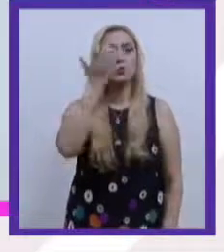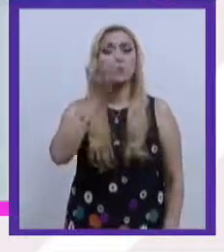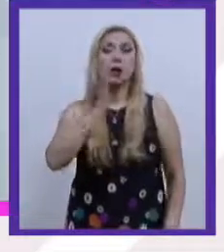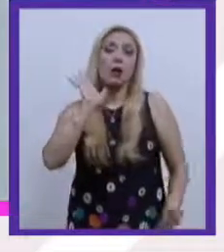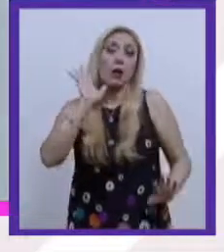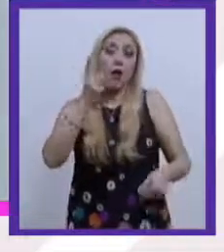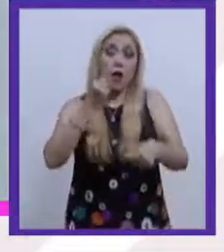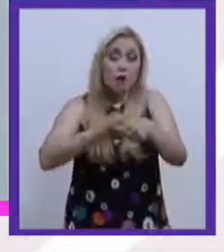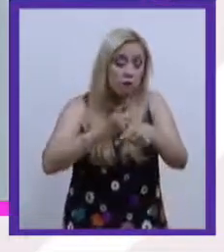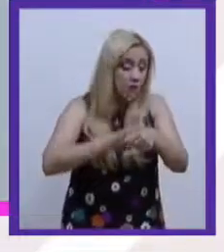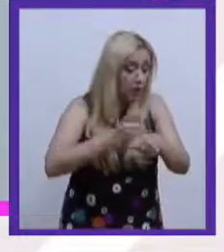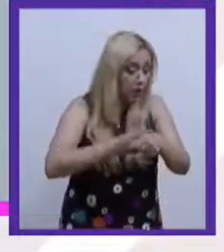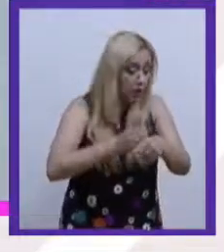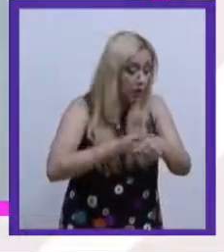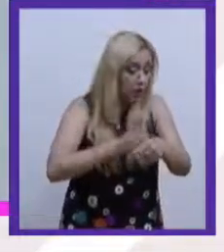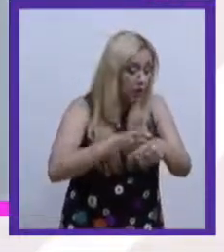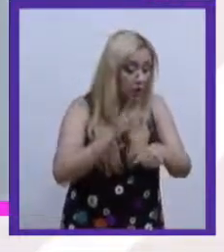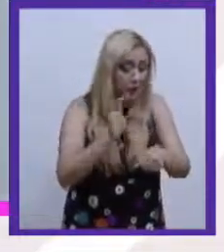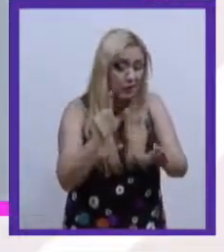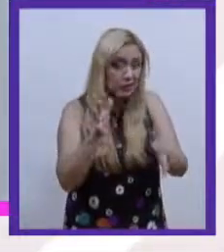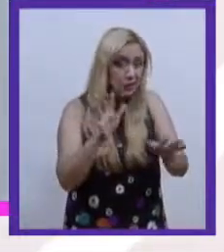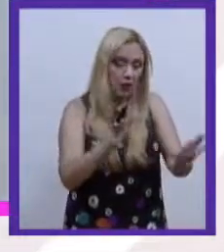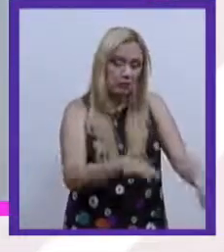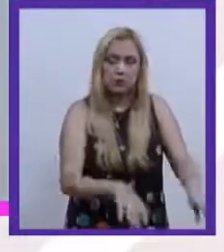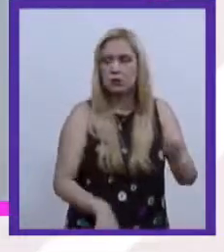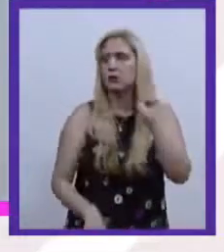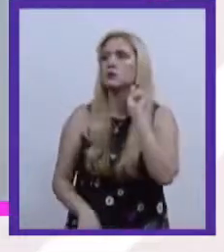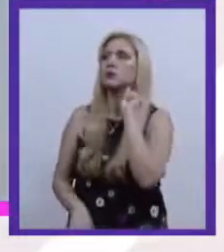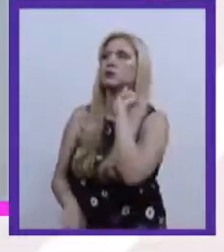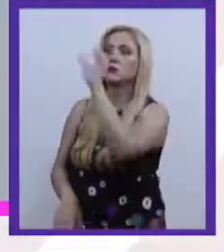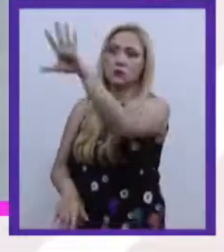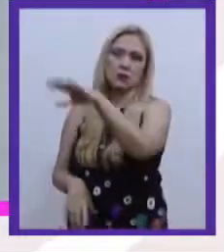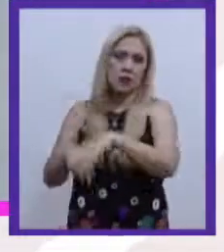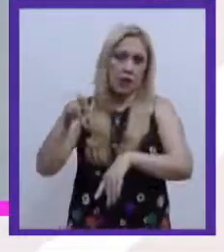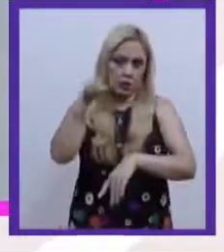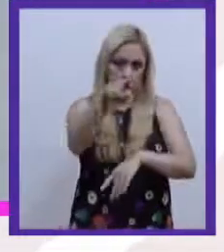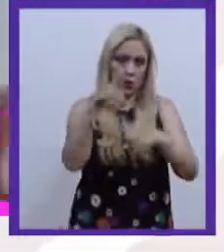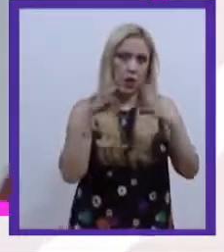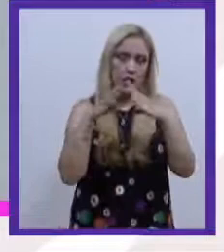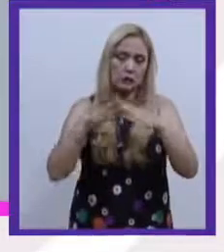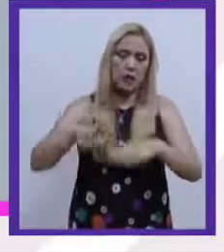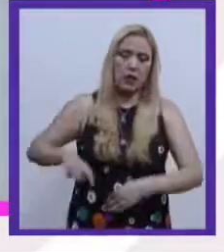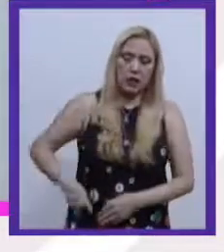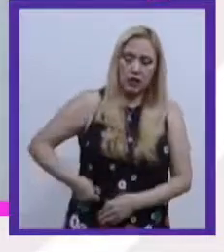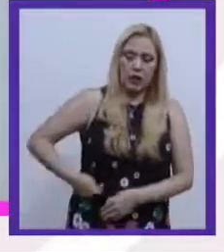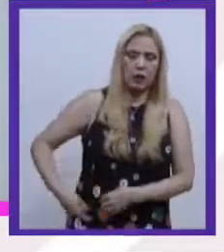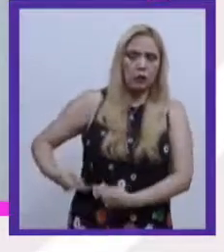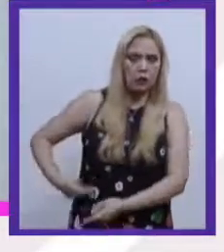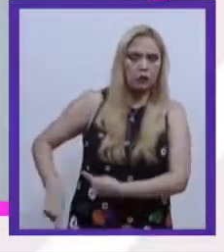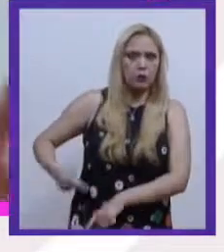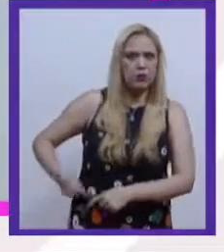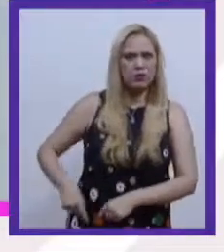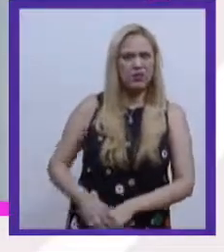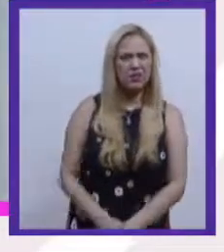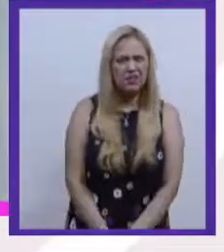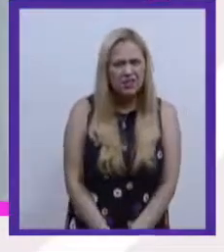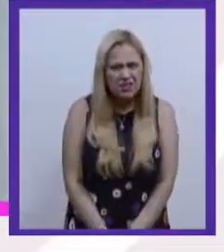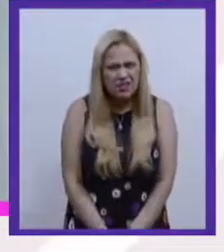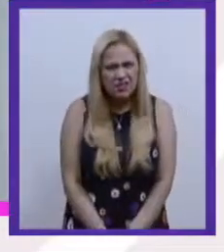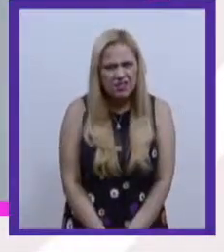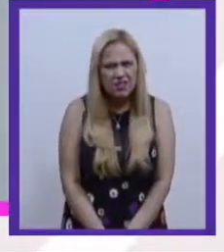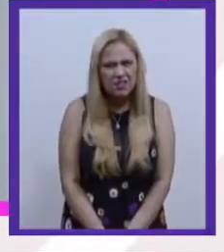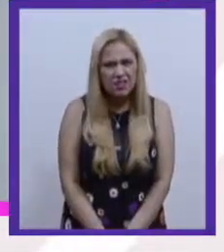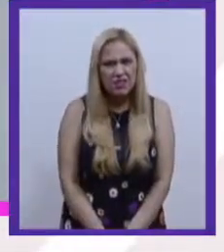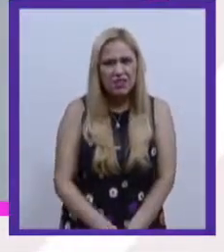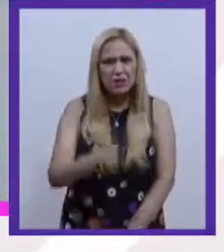a tu enfermo y te voy a decir cómo le hagas la diálisis y cómo le hagas los cuidados, cómo le hagas a quién. pues son las